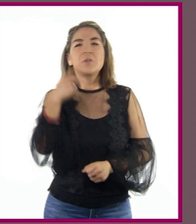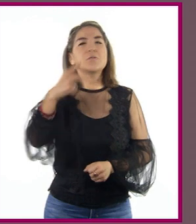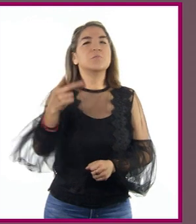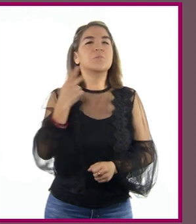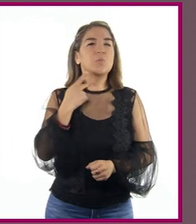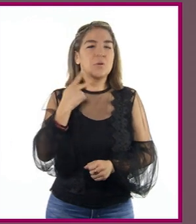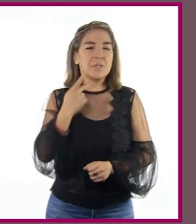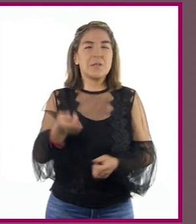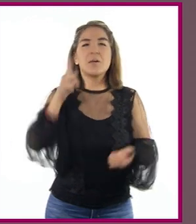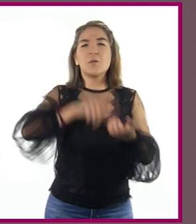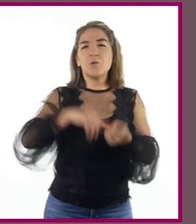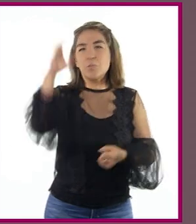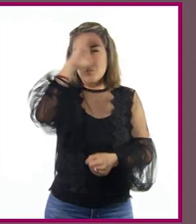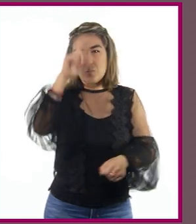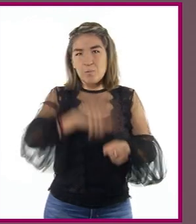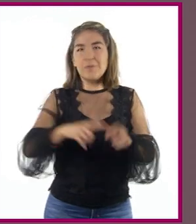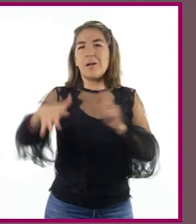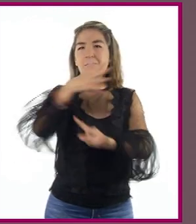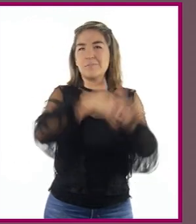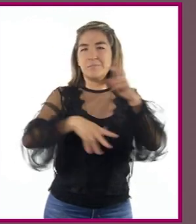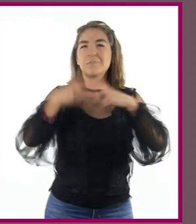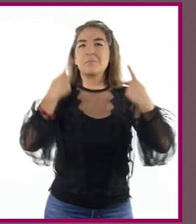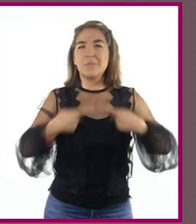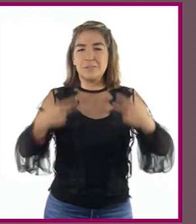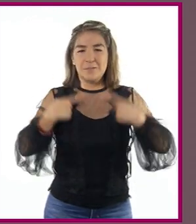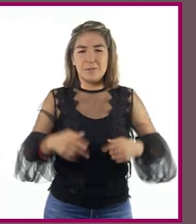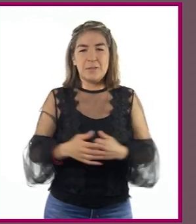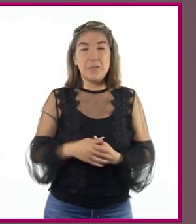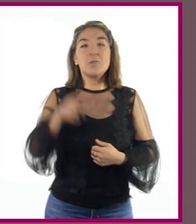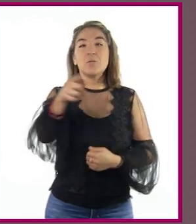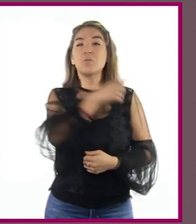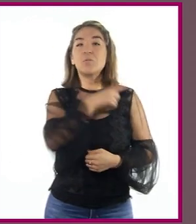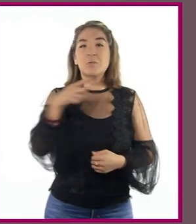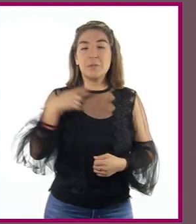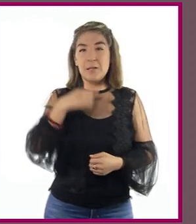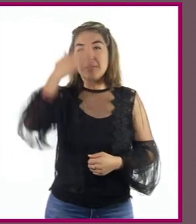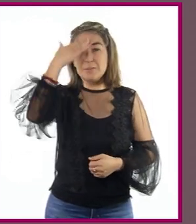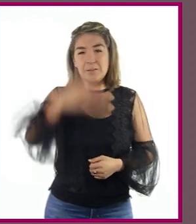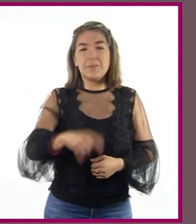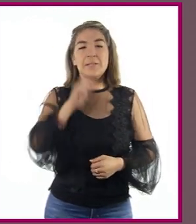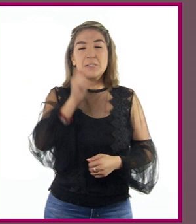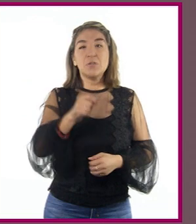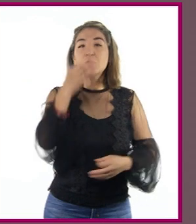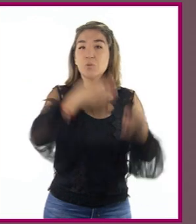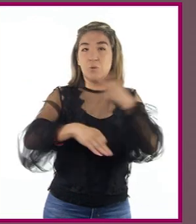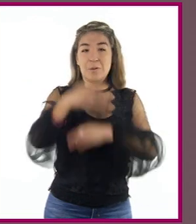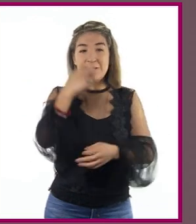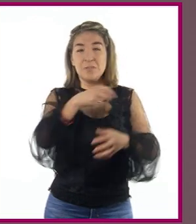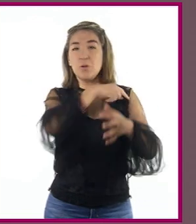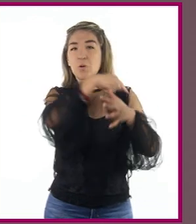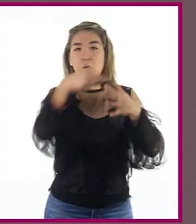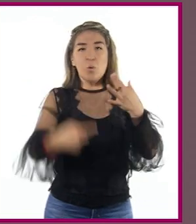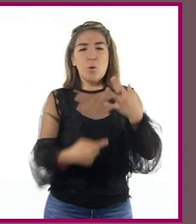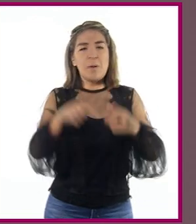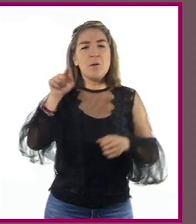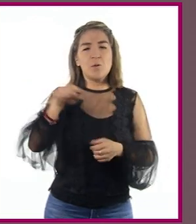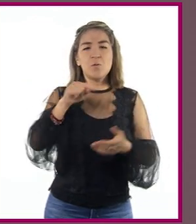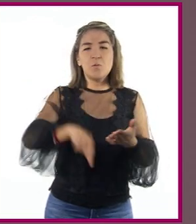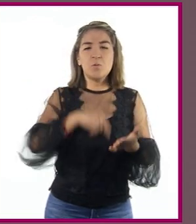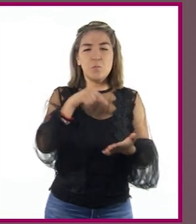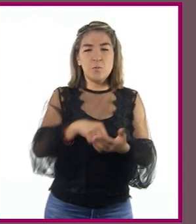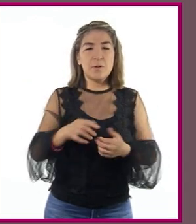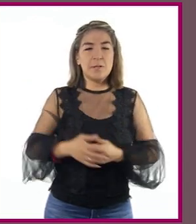política y la cultura de la sociedad. Tengan en cuenta que, de todos ellos, el de Maastricht, también